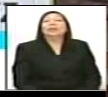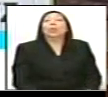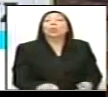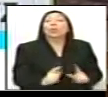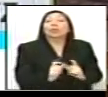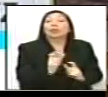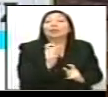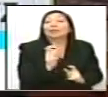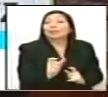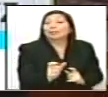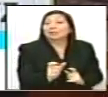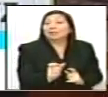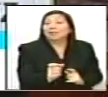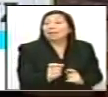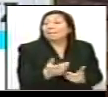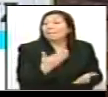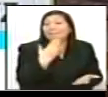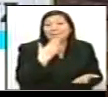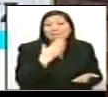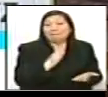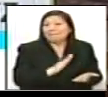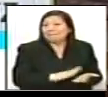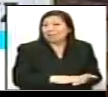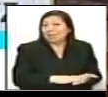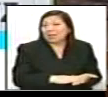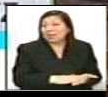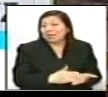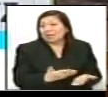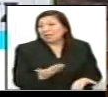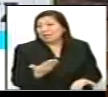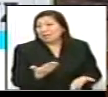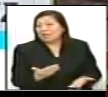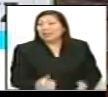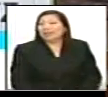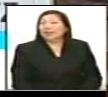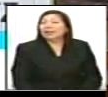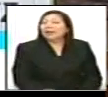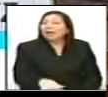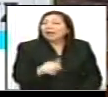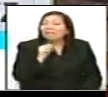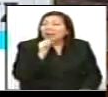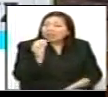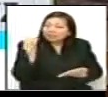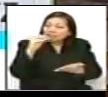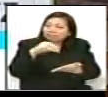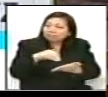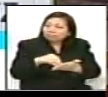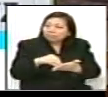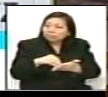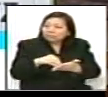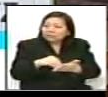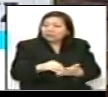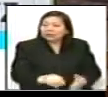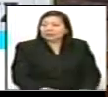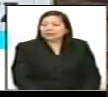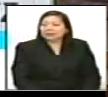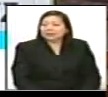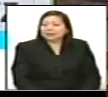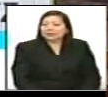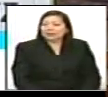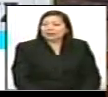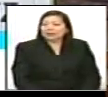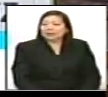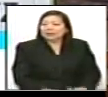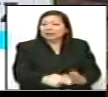cuando el congresista comete determinados tipos de delitos. Creo que lo que haría falta allí sería pues aggiornar